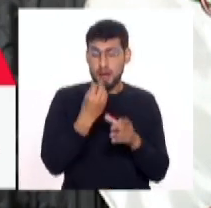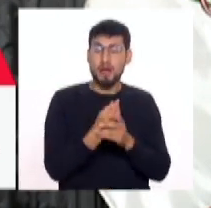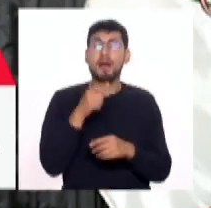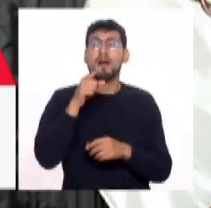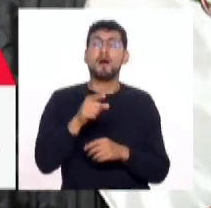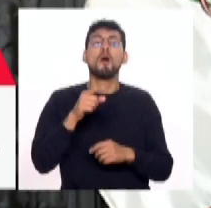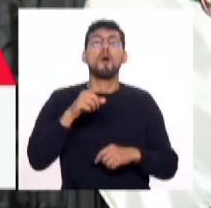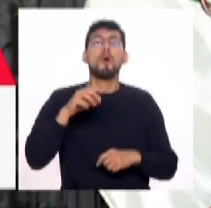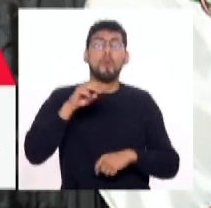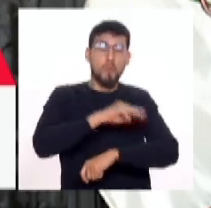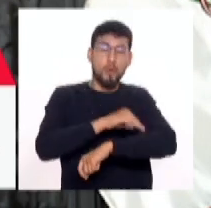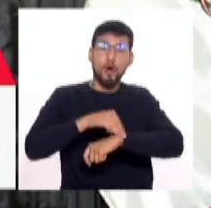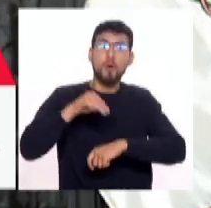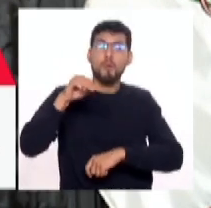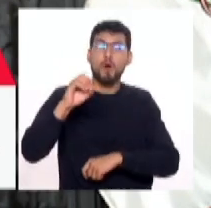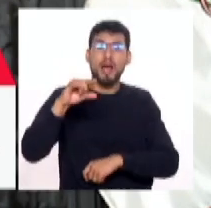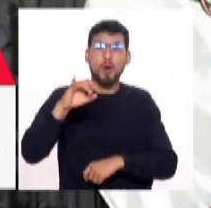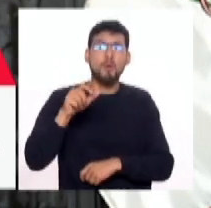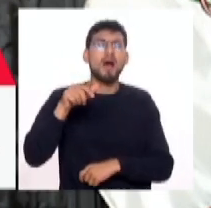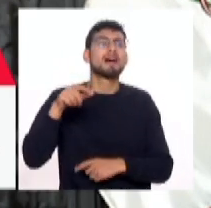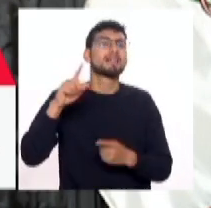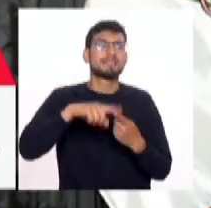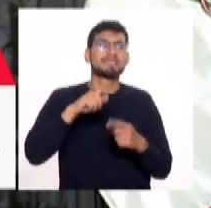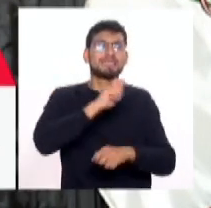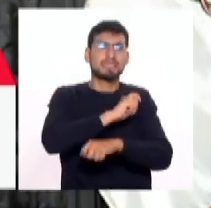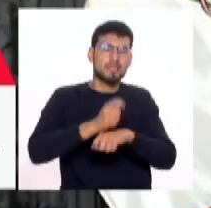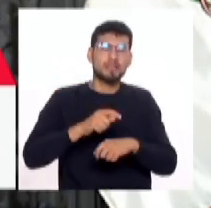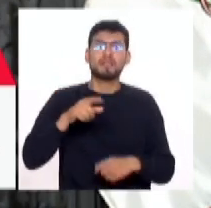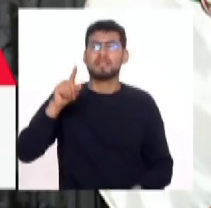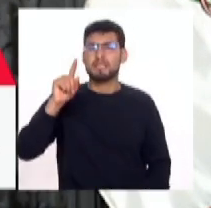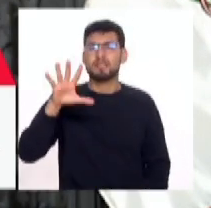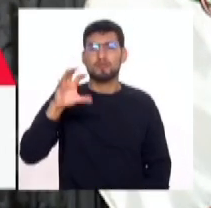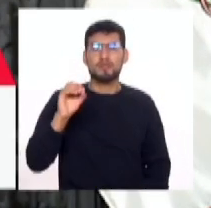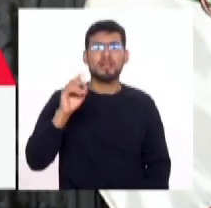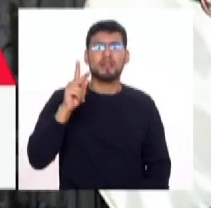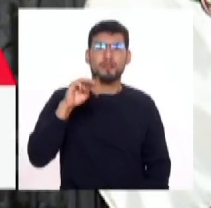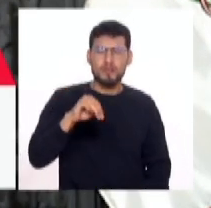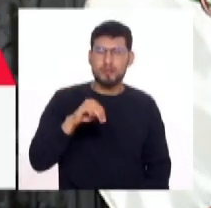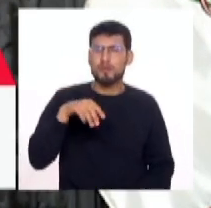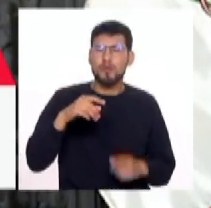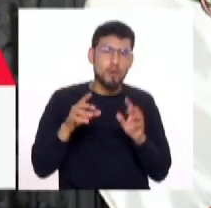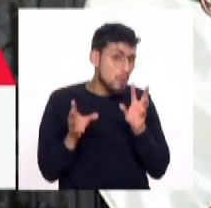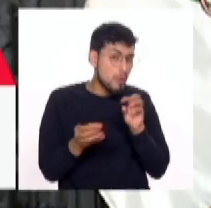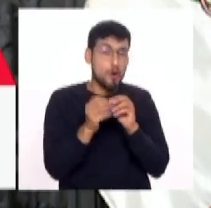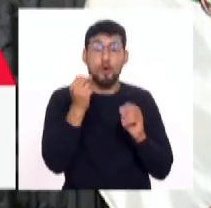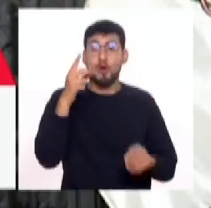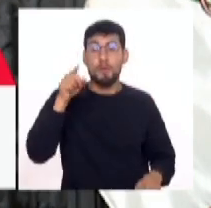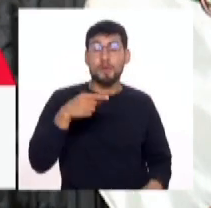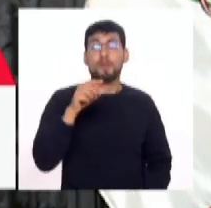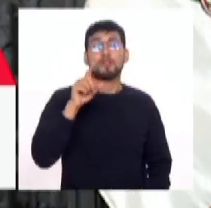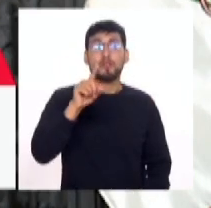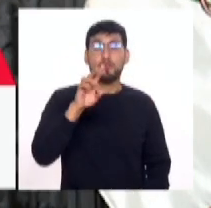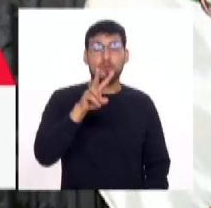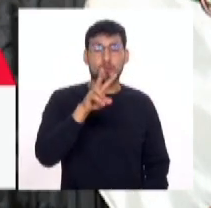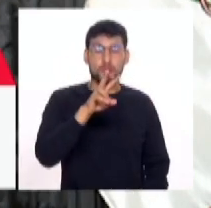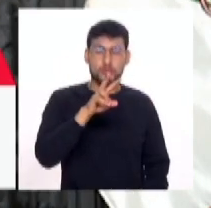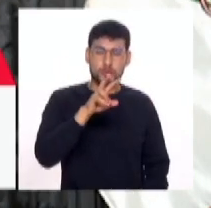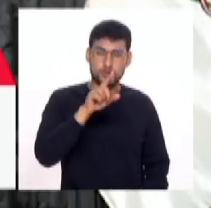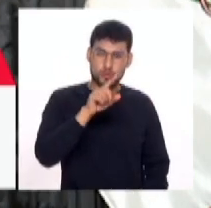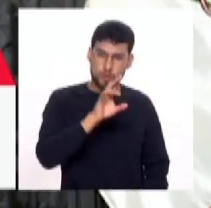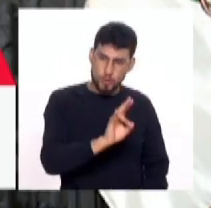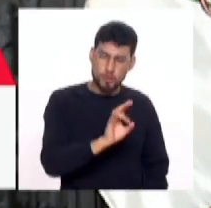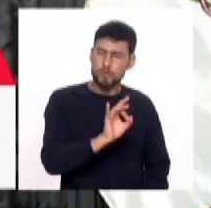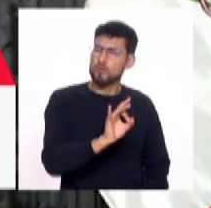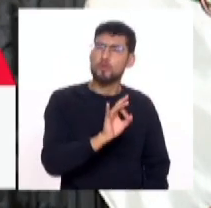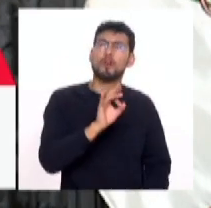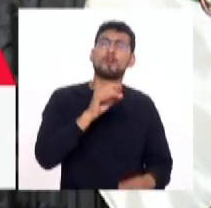Moquegua y Tacna, con una meta inicial de 150 kilómetros para llegar a 12.118 usuarios nuevos en